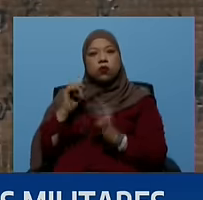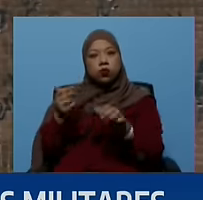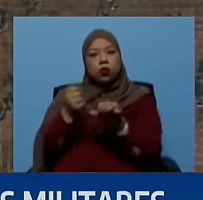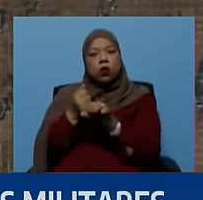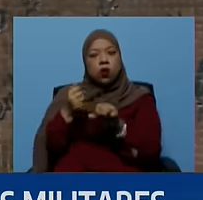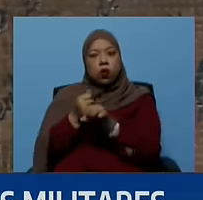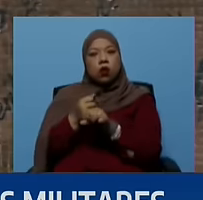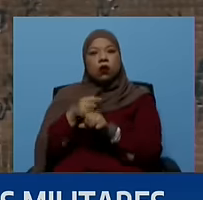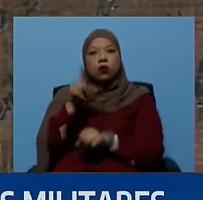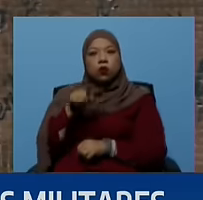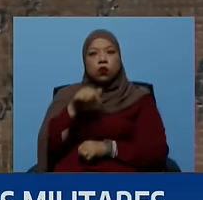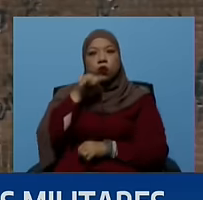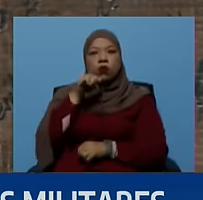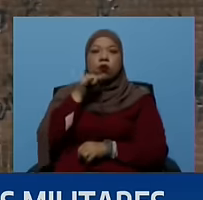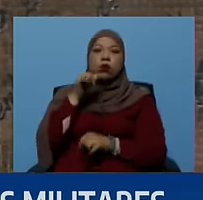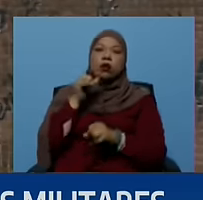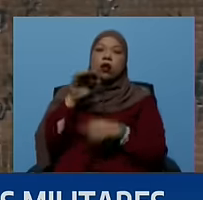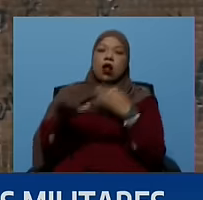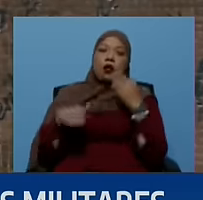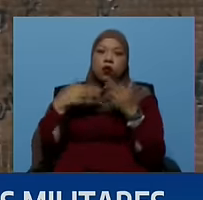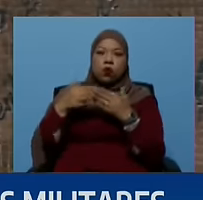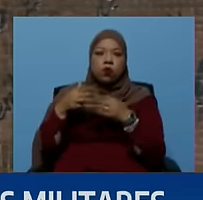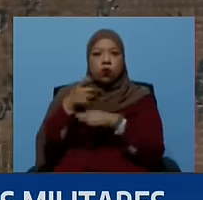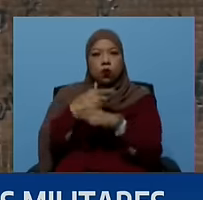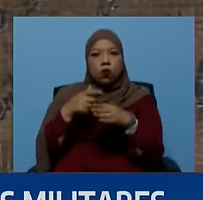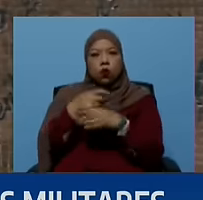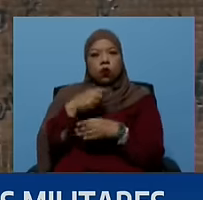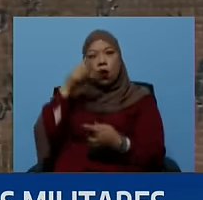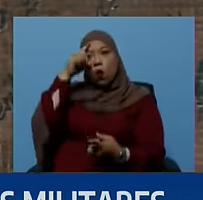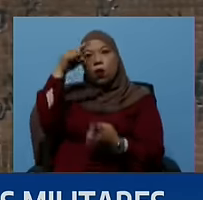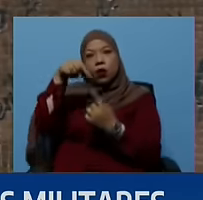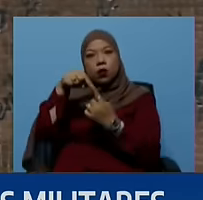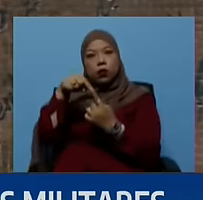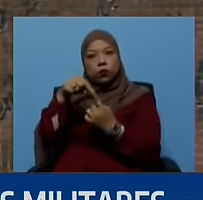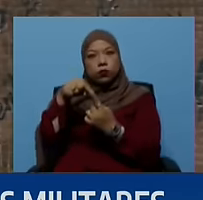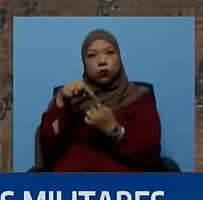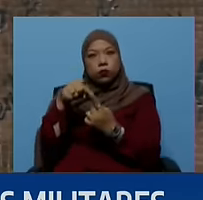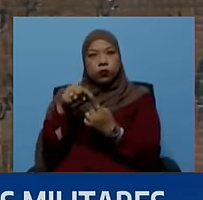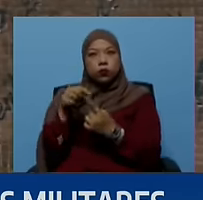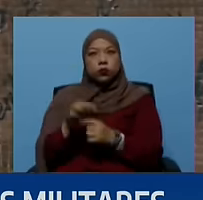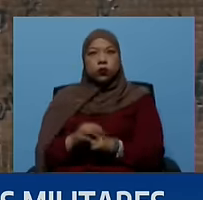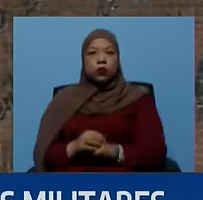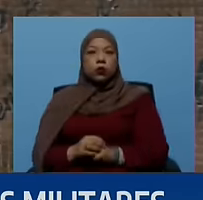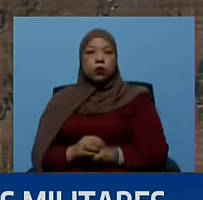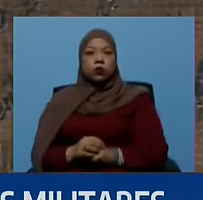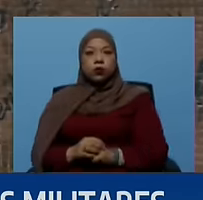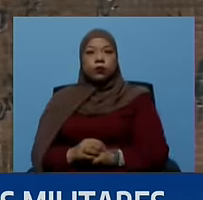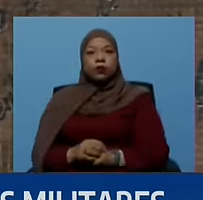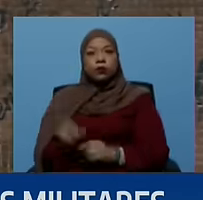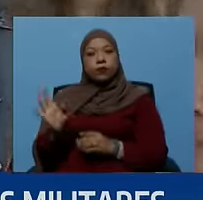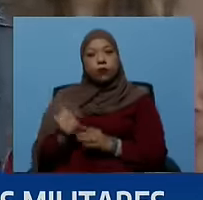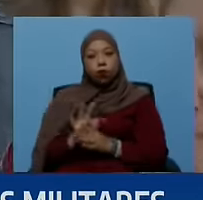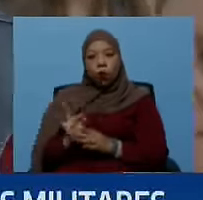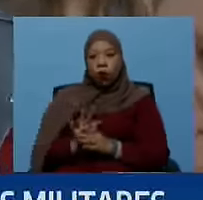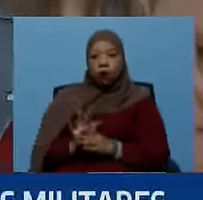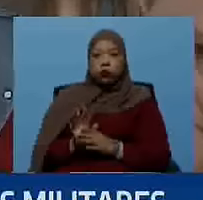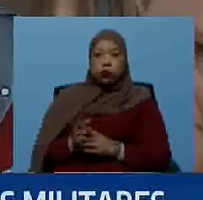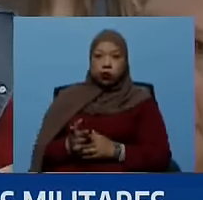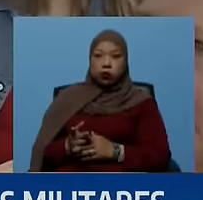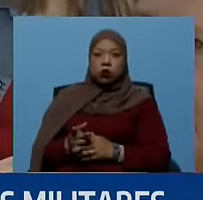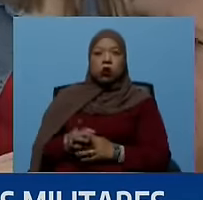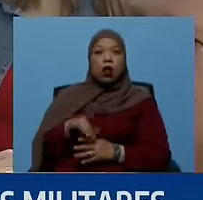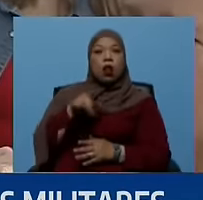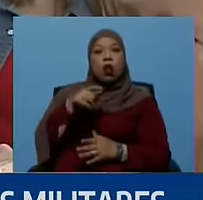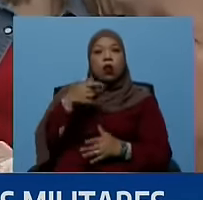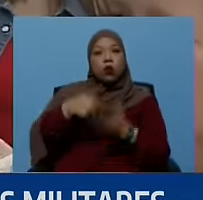de recuperación para llegar a lo que es nuestra meta poner funcional de